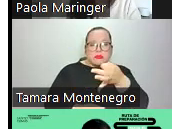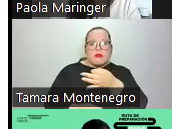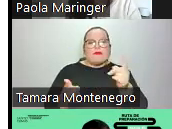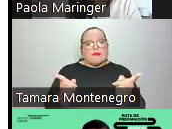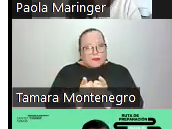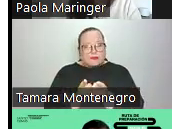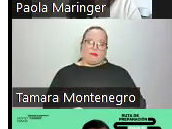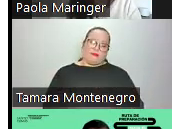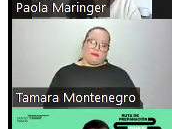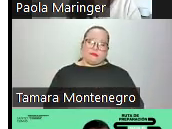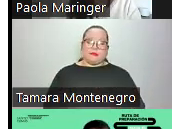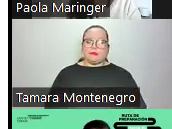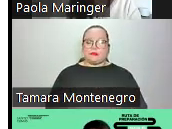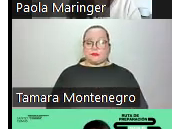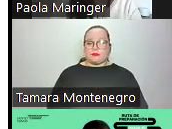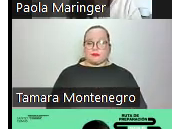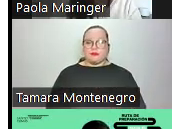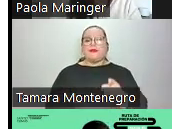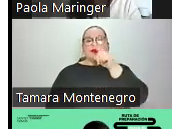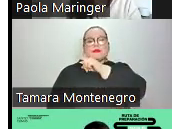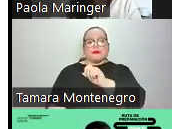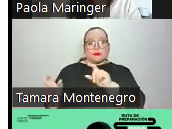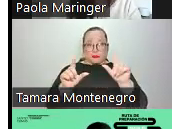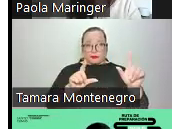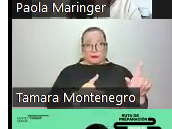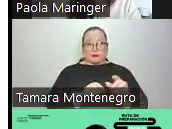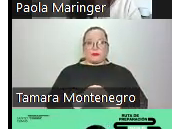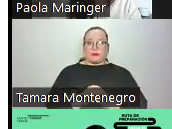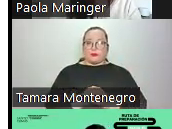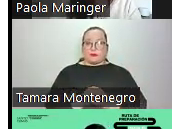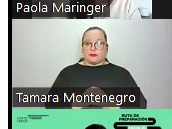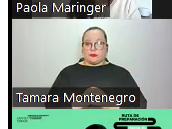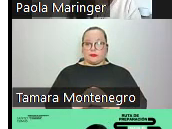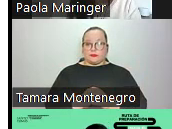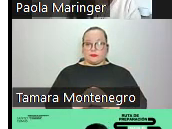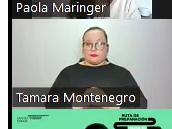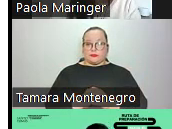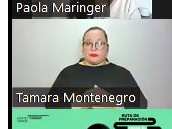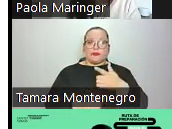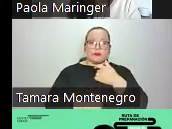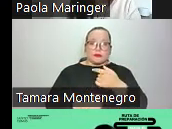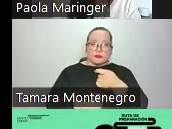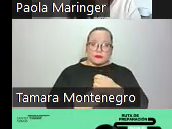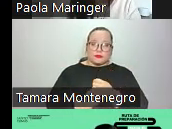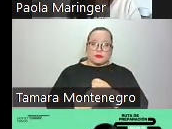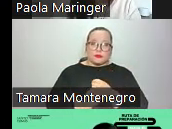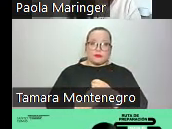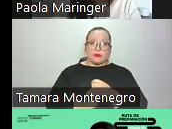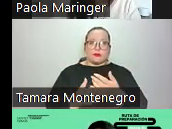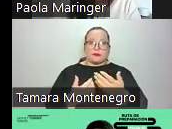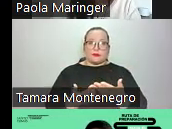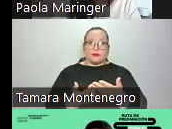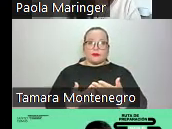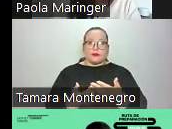problema. Continuando con la última diapositiva, quiero, y claramente para terminar